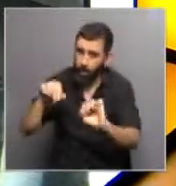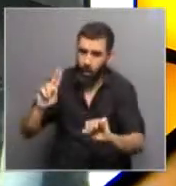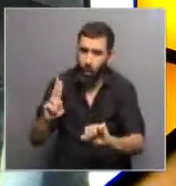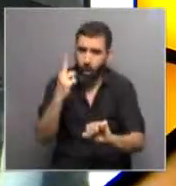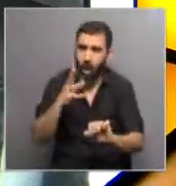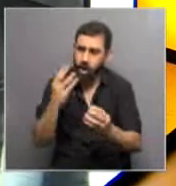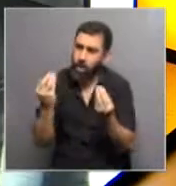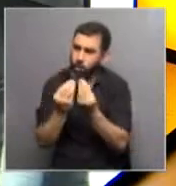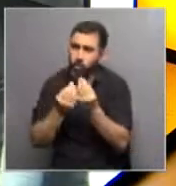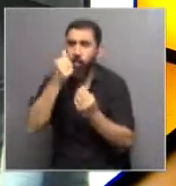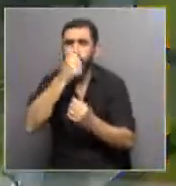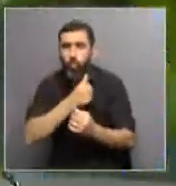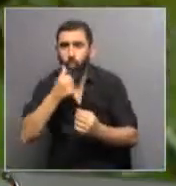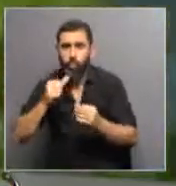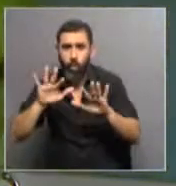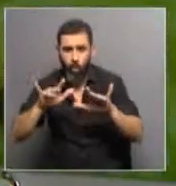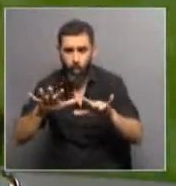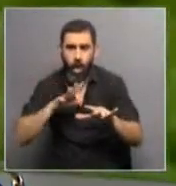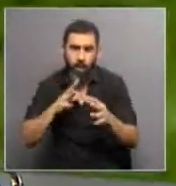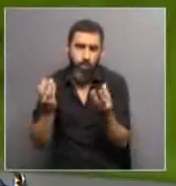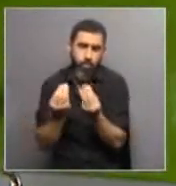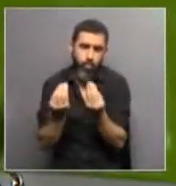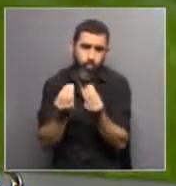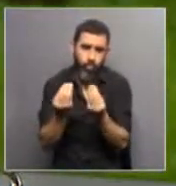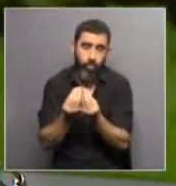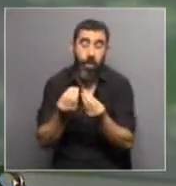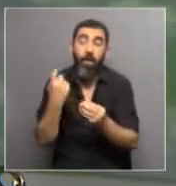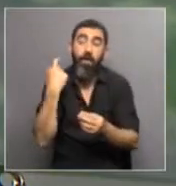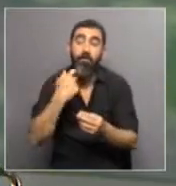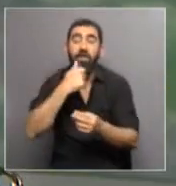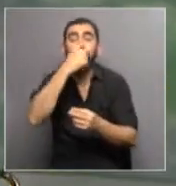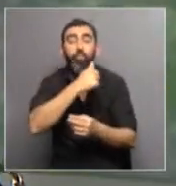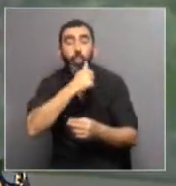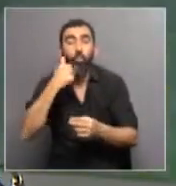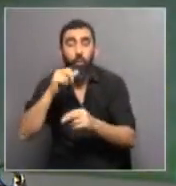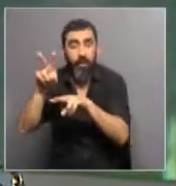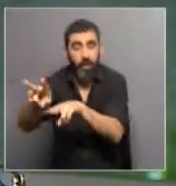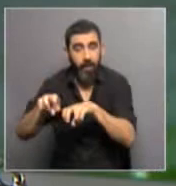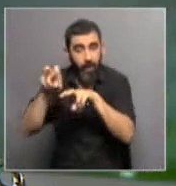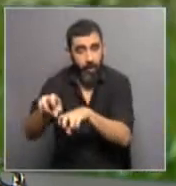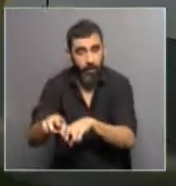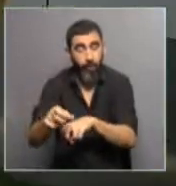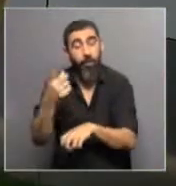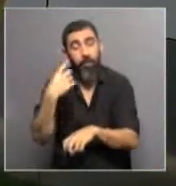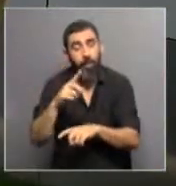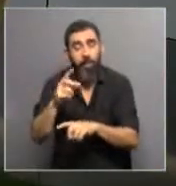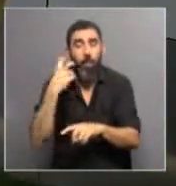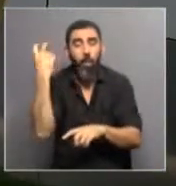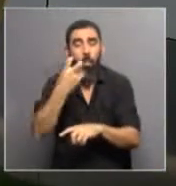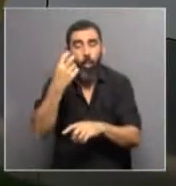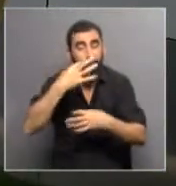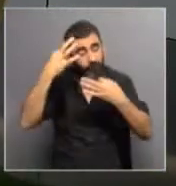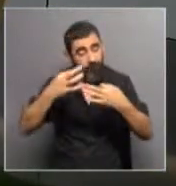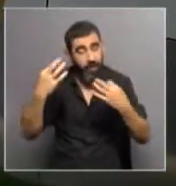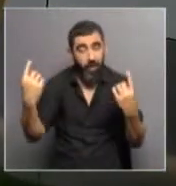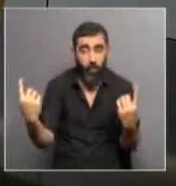muchas soluciones informáticas que están en la vuelta, que esperan resolver problemas del agro, pero creemos que hay que buscar ese espacio real de